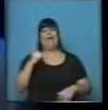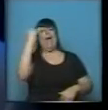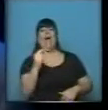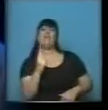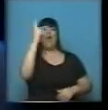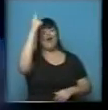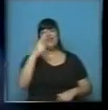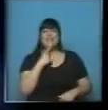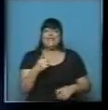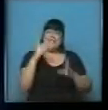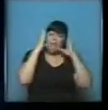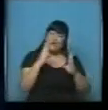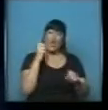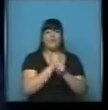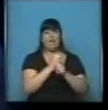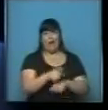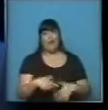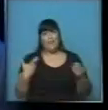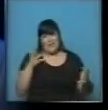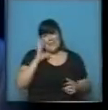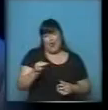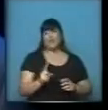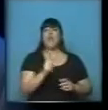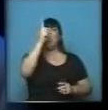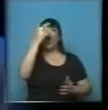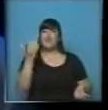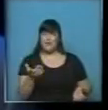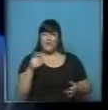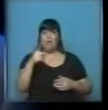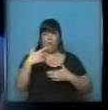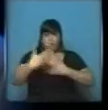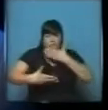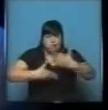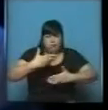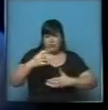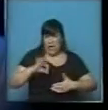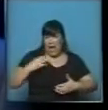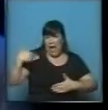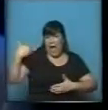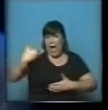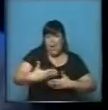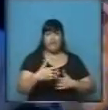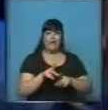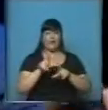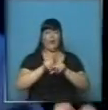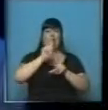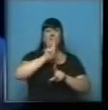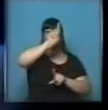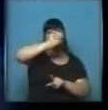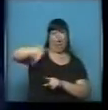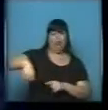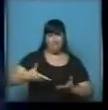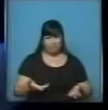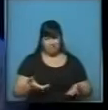se compromete, porque evidentemente el norte argentino, a partir de los avances que hubo estos años, le ha dado la espalda. Vamos al